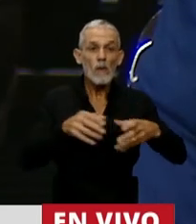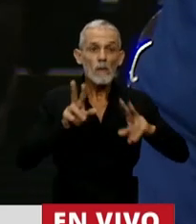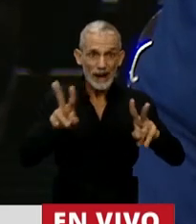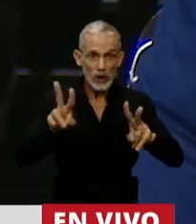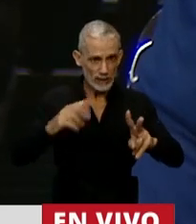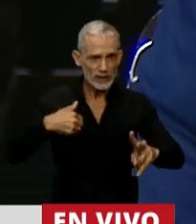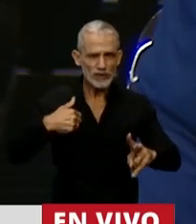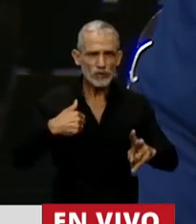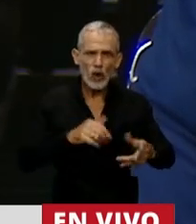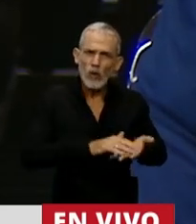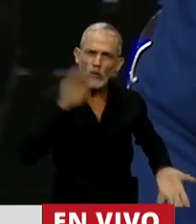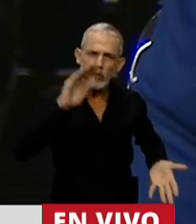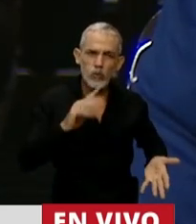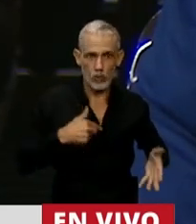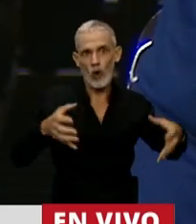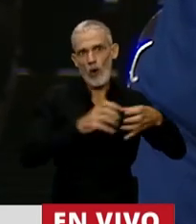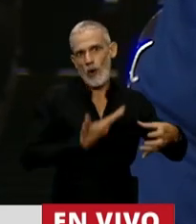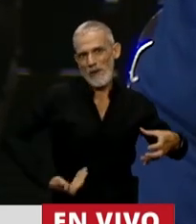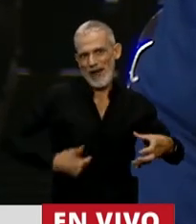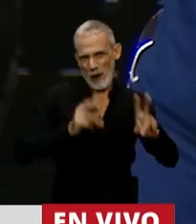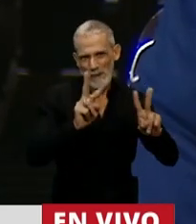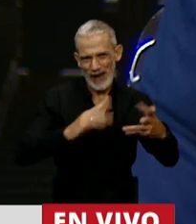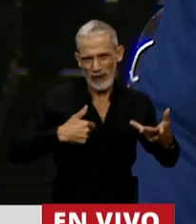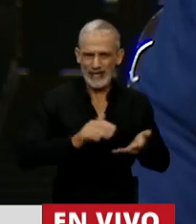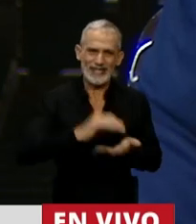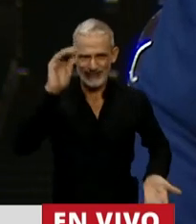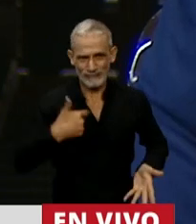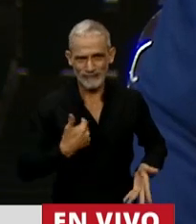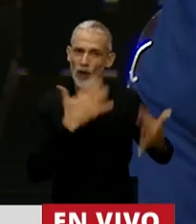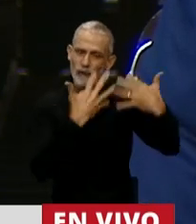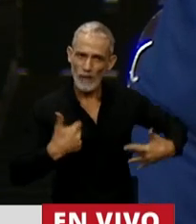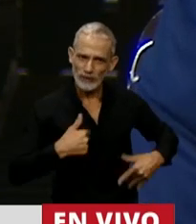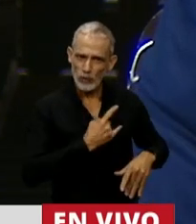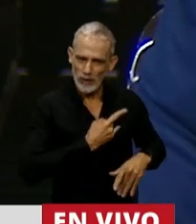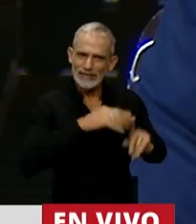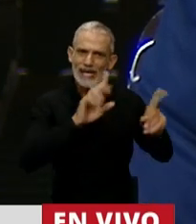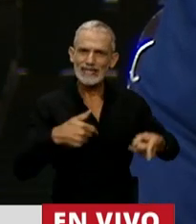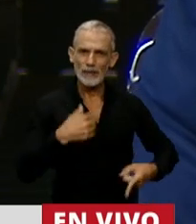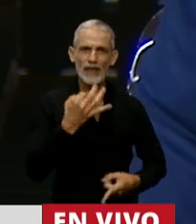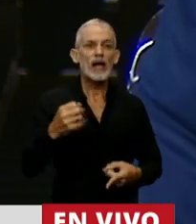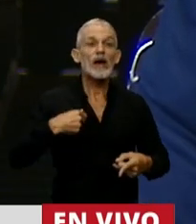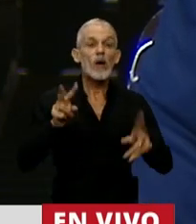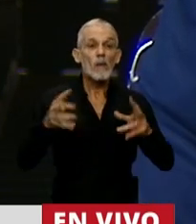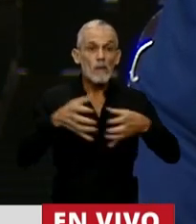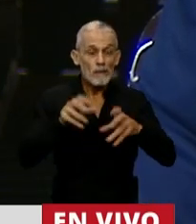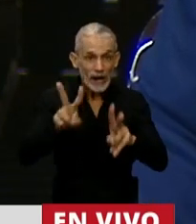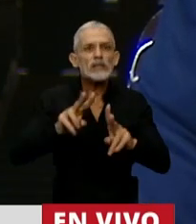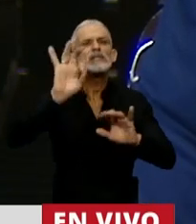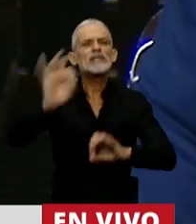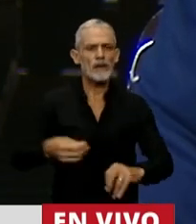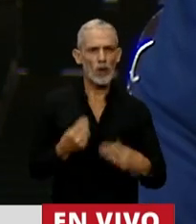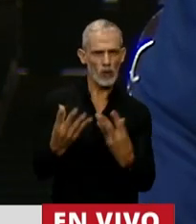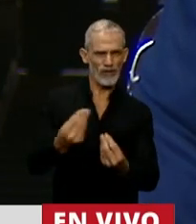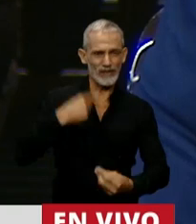yo me formé en un gobierno peronista también, los peronistas también sabemos defender nuestras